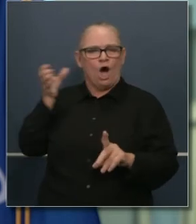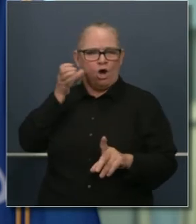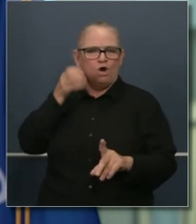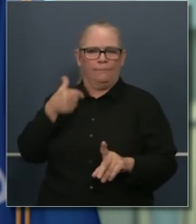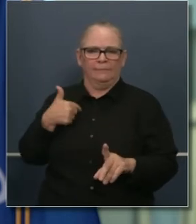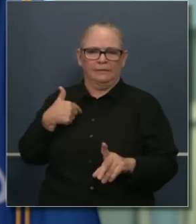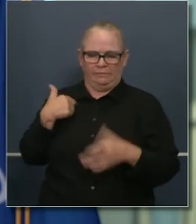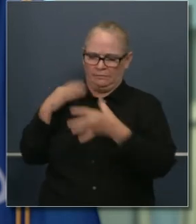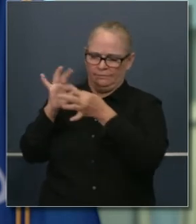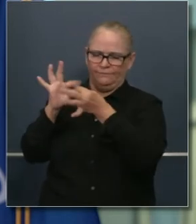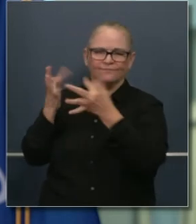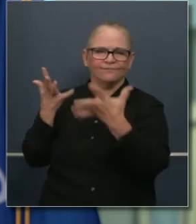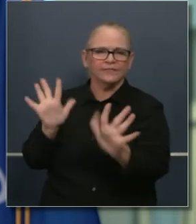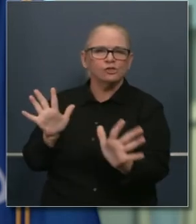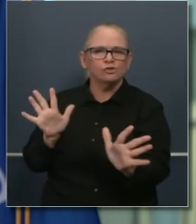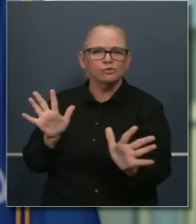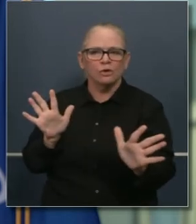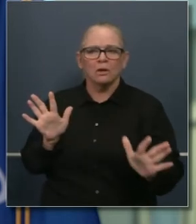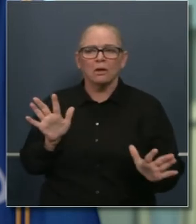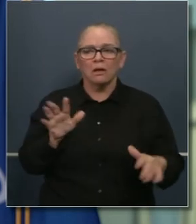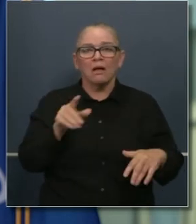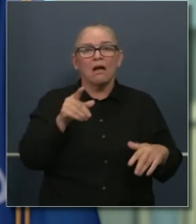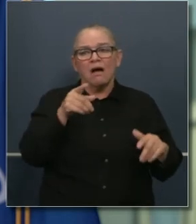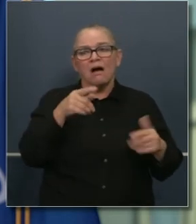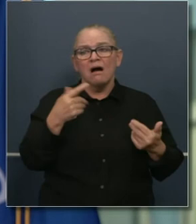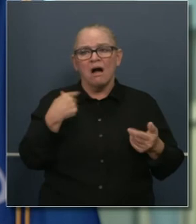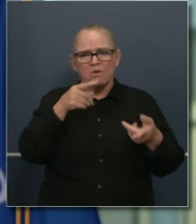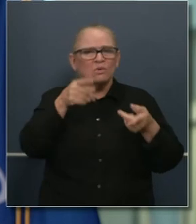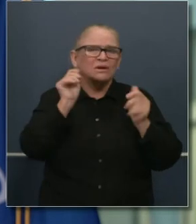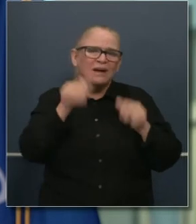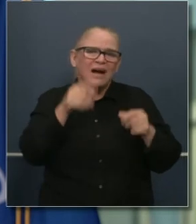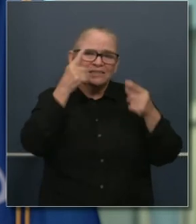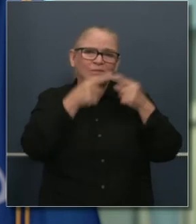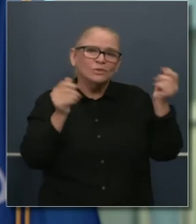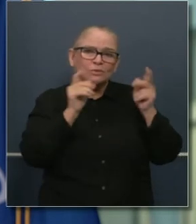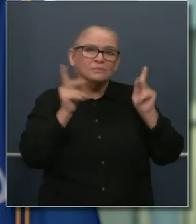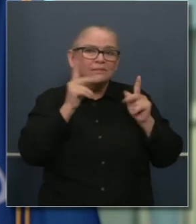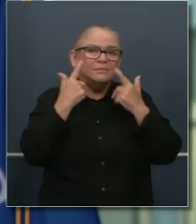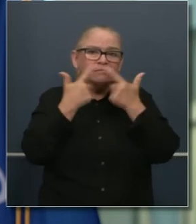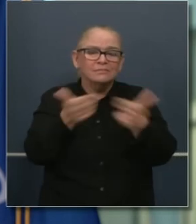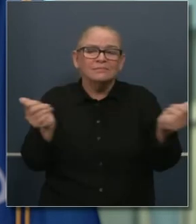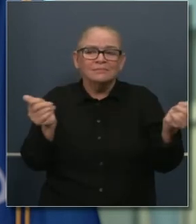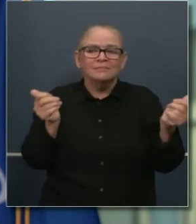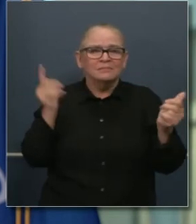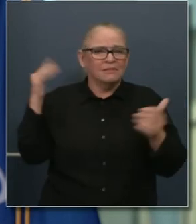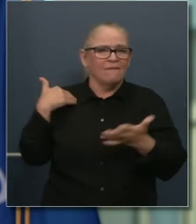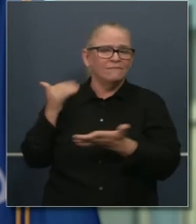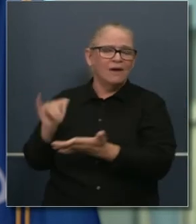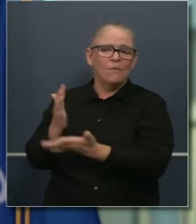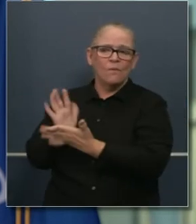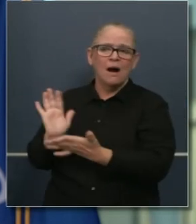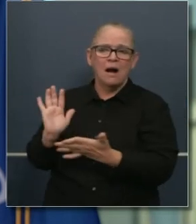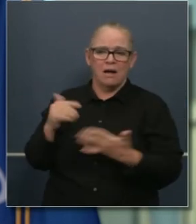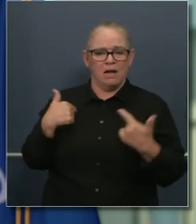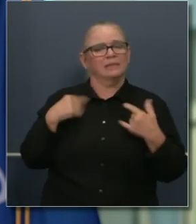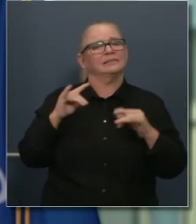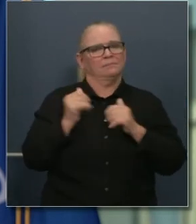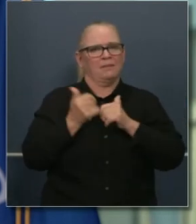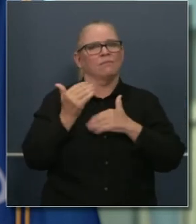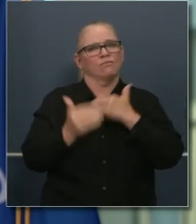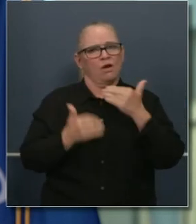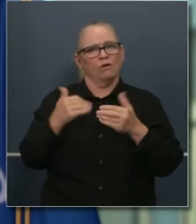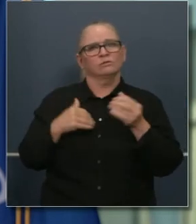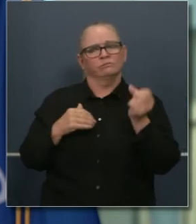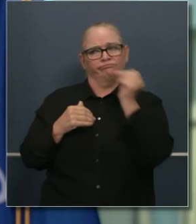creo que hay una forma de resolver desacuerdos con la gente buena gente puede tener desacuerdos pero yo mantengo que nosotros hacemos progreso